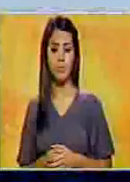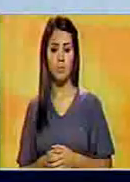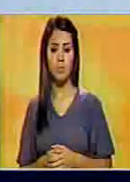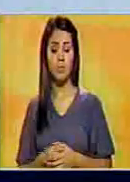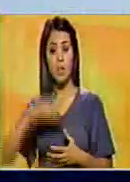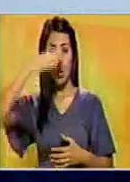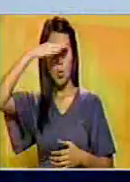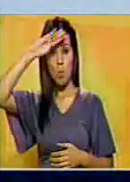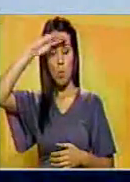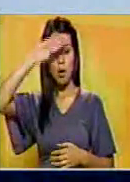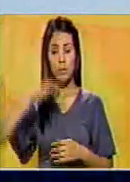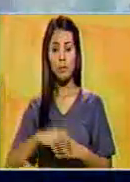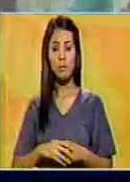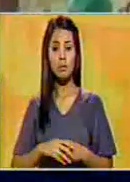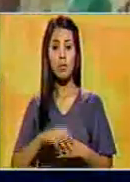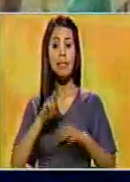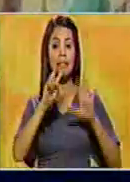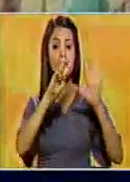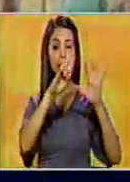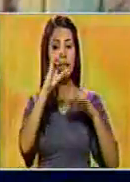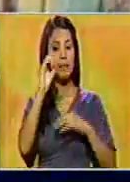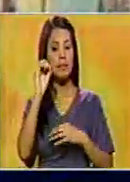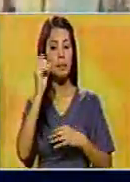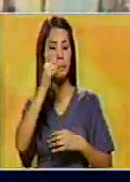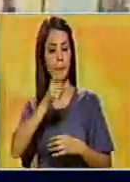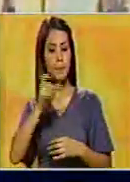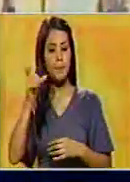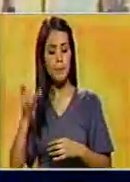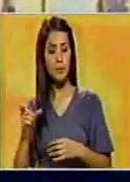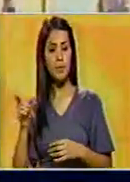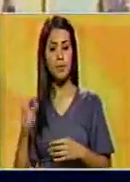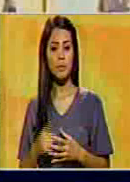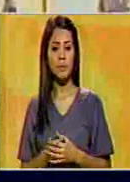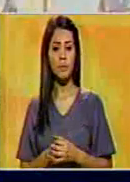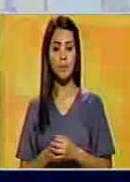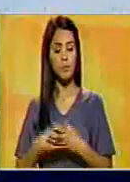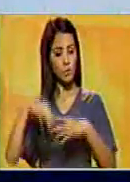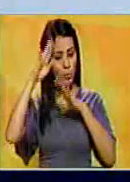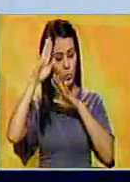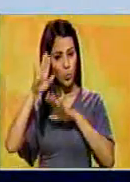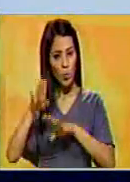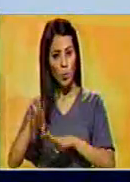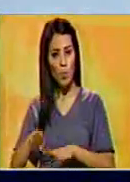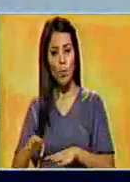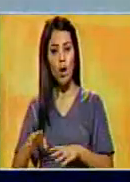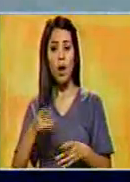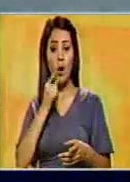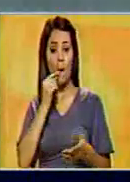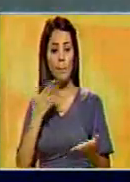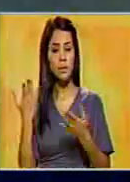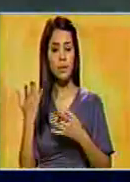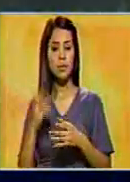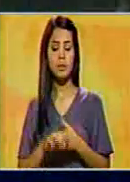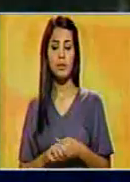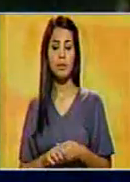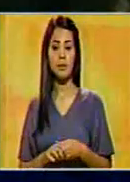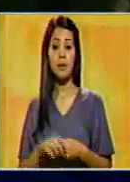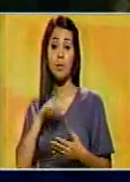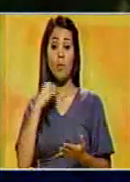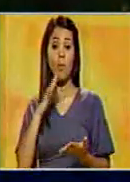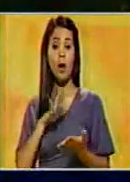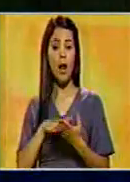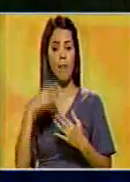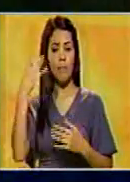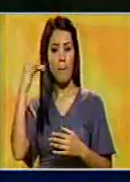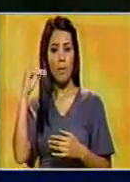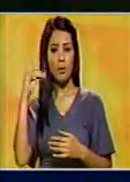En Cuba, al menos 70.000 personas rindieron tributo este domingo a Ernesto Che Guevara a medio siglo de su muerte en Bolivia. El homenaje